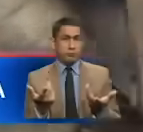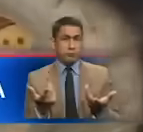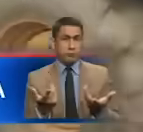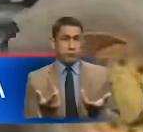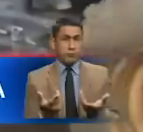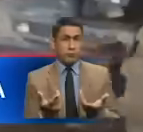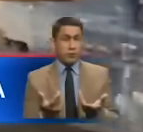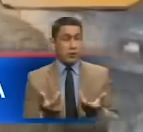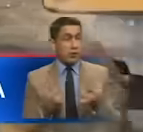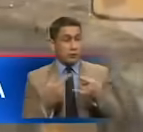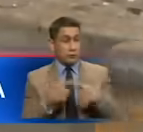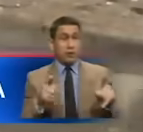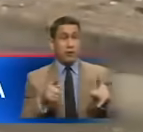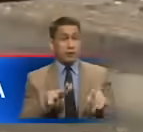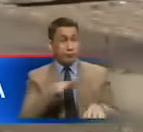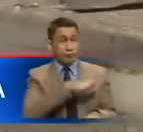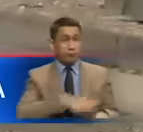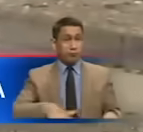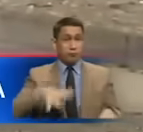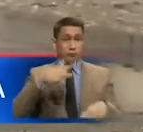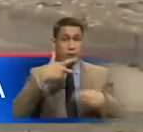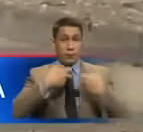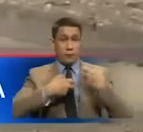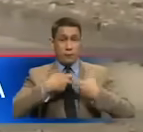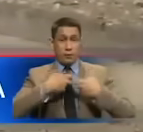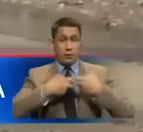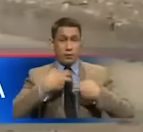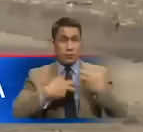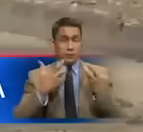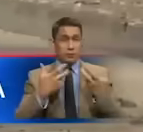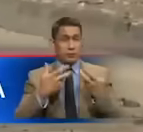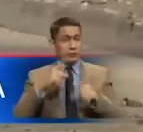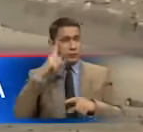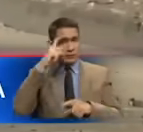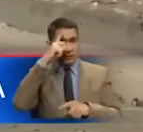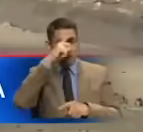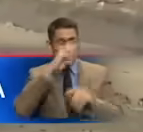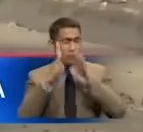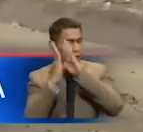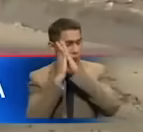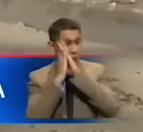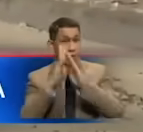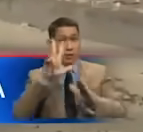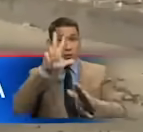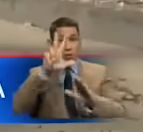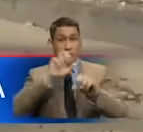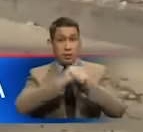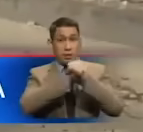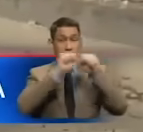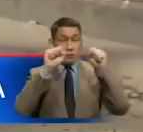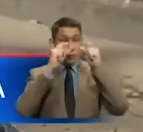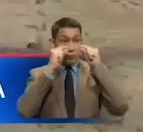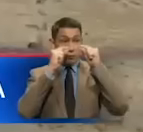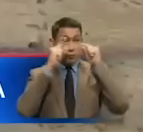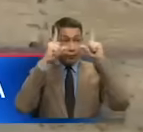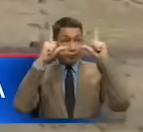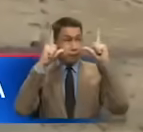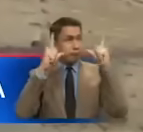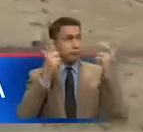limpiando, toda esa tierra limpiada porque todo esto estaba acumulando por acá. No podemos dormir, desde las 3 de la mañana estábamos caminando así, viéndonos cómo nos